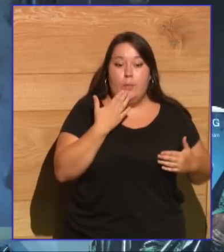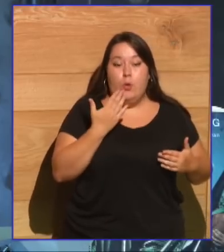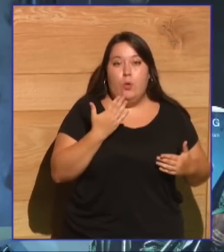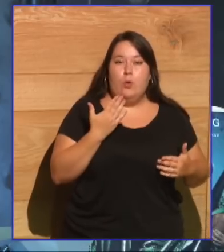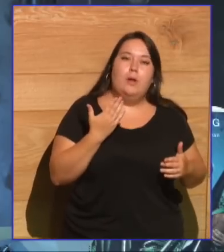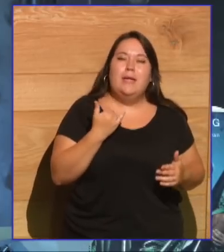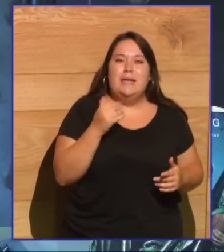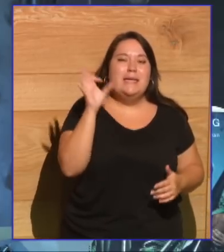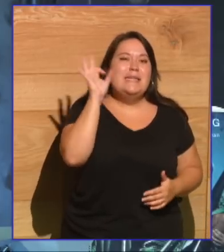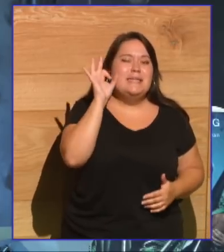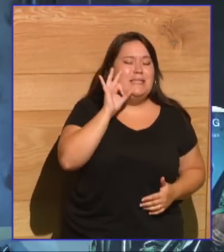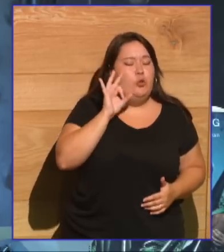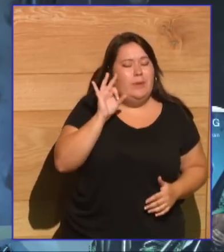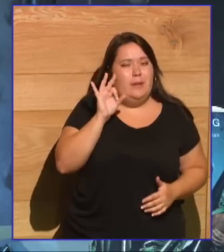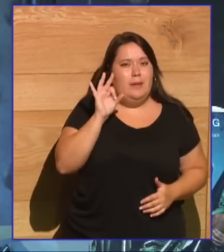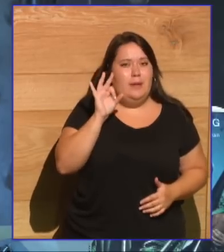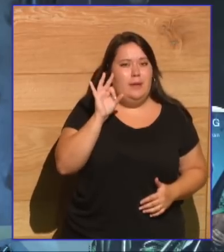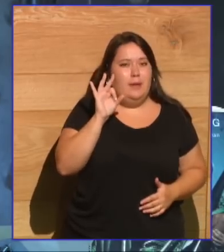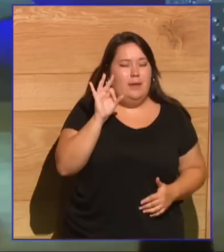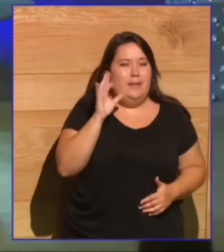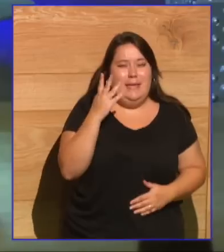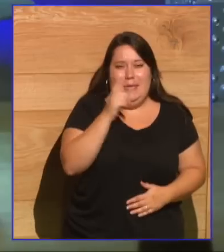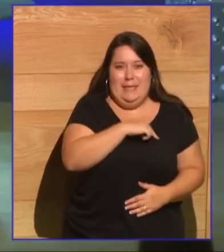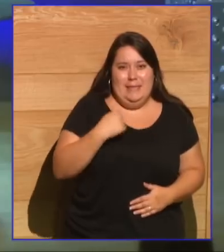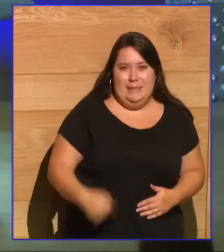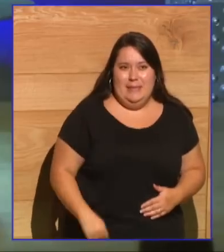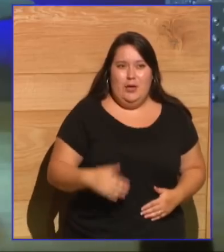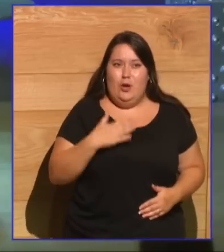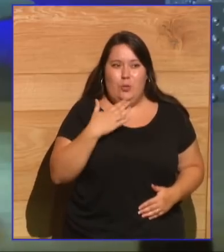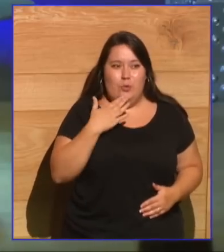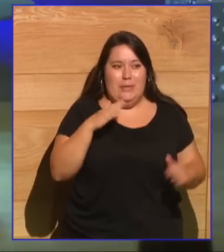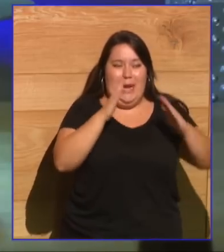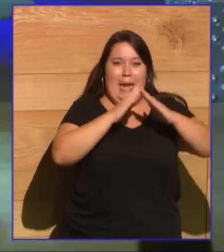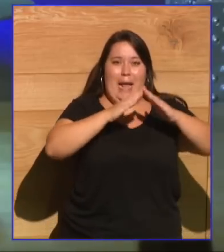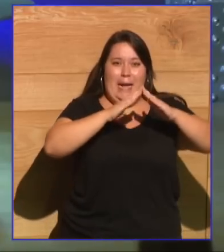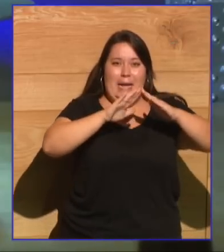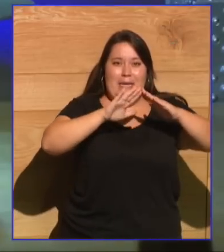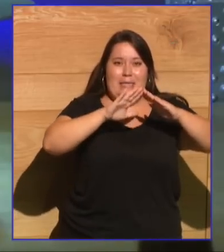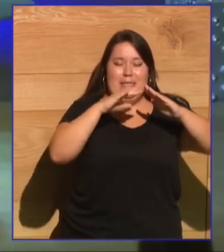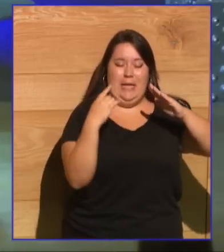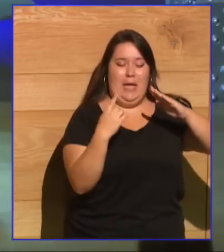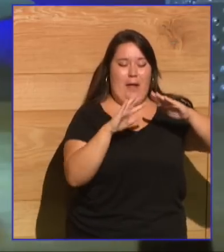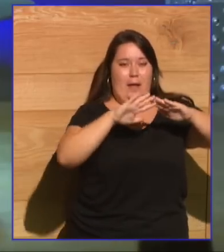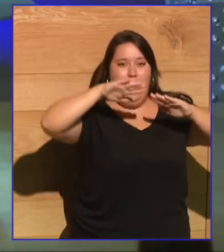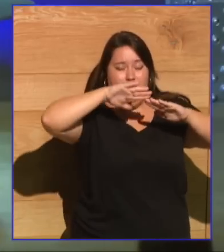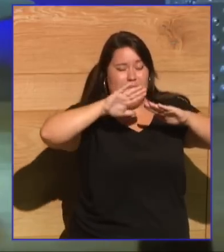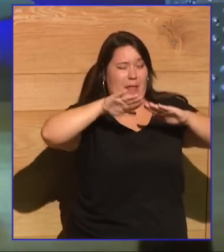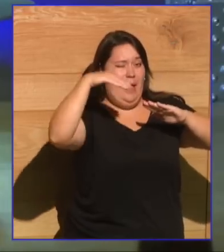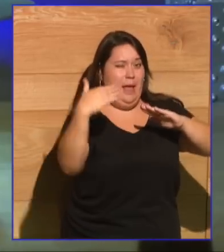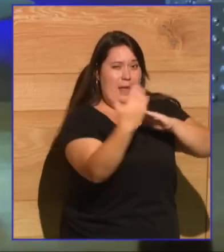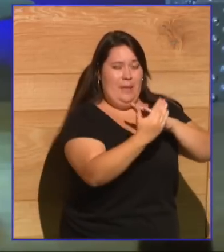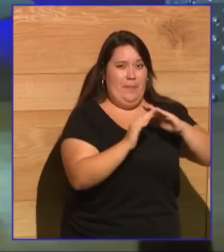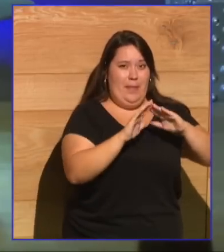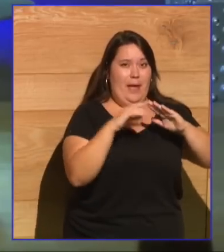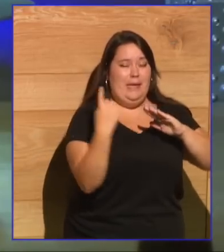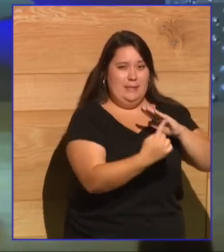con todos los vestidos de esa manera aislando la casa después se convierte en una película de aventuras prácticamente